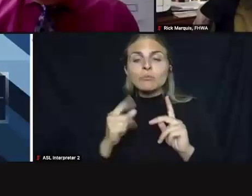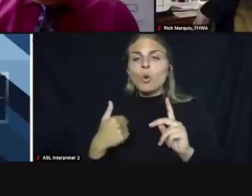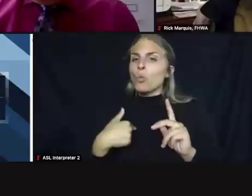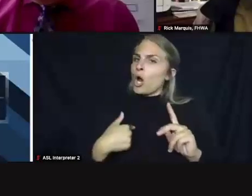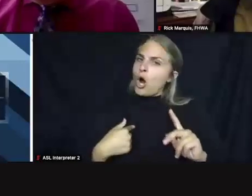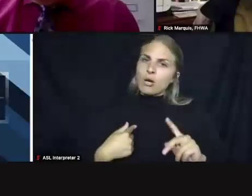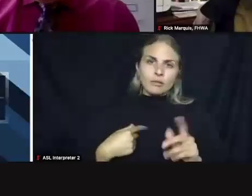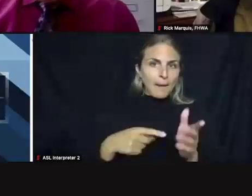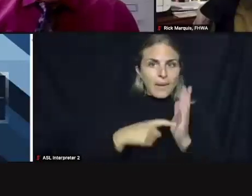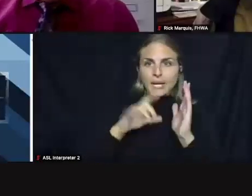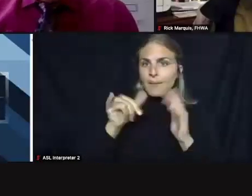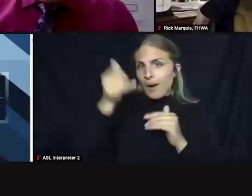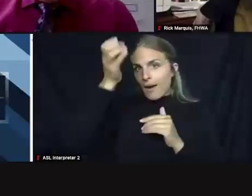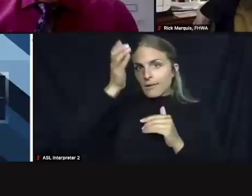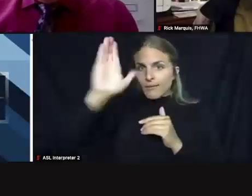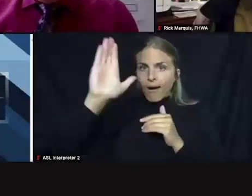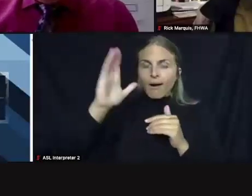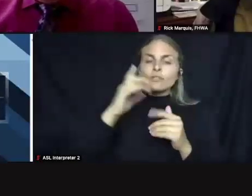judíos,